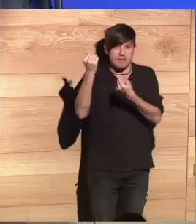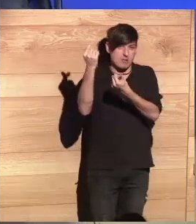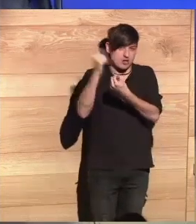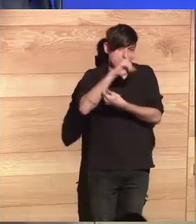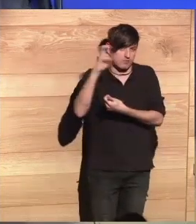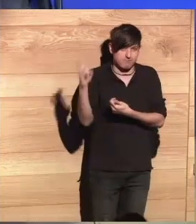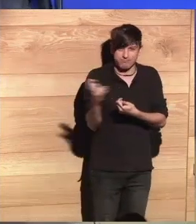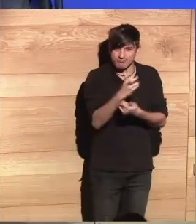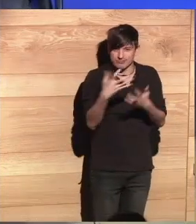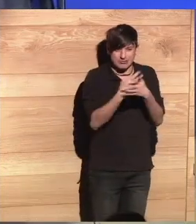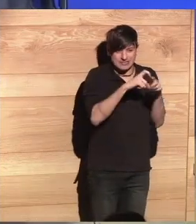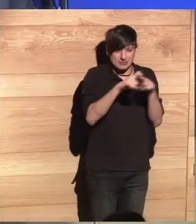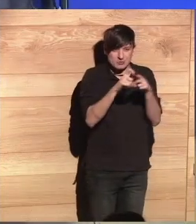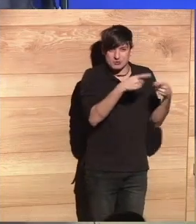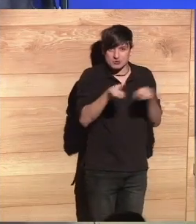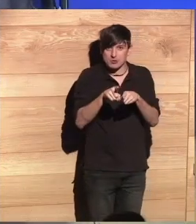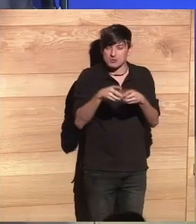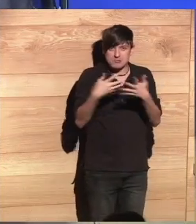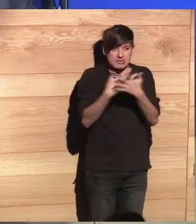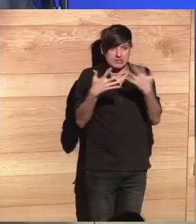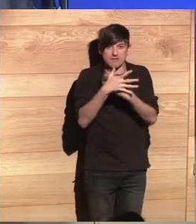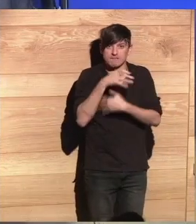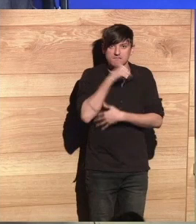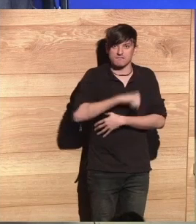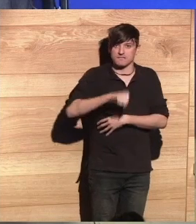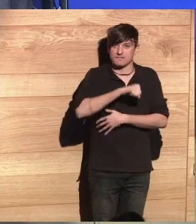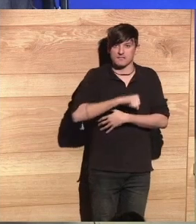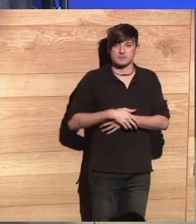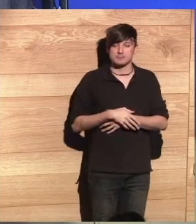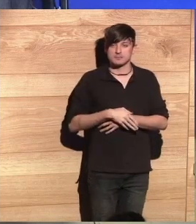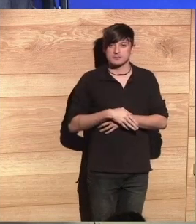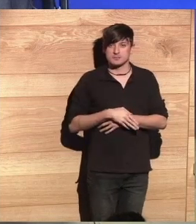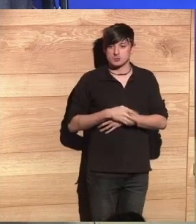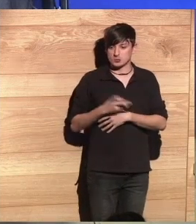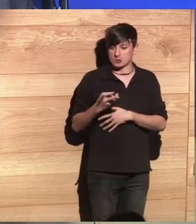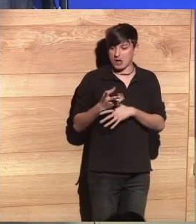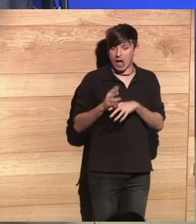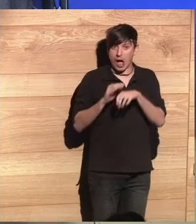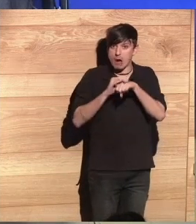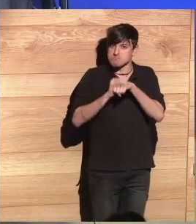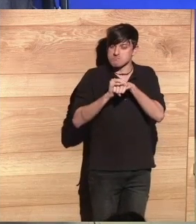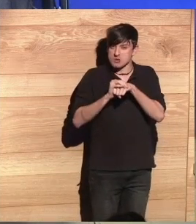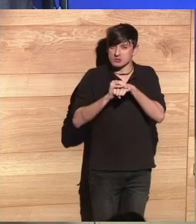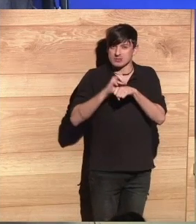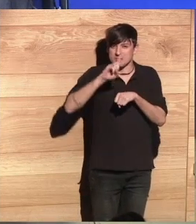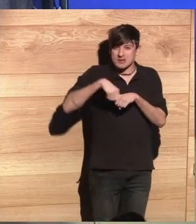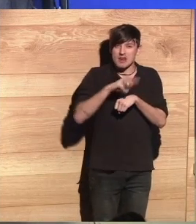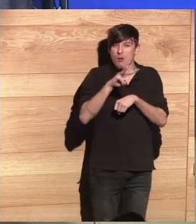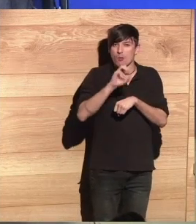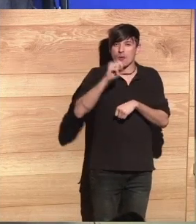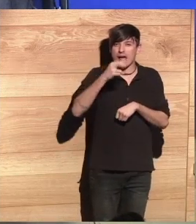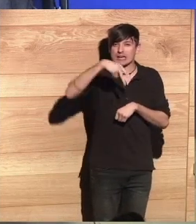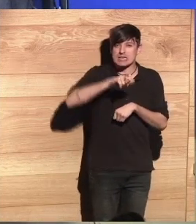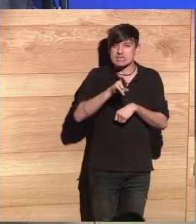flamencos y de todos los palos, pues era fascinante, ¿no? Y nos hicimos amigos después también con un Wagner entre medias,